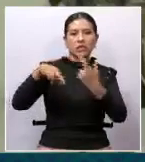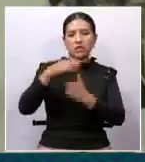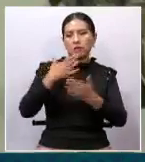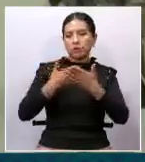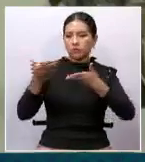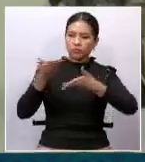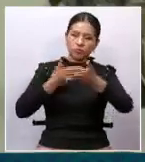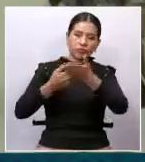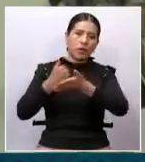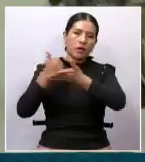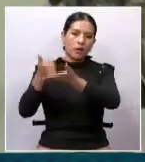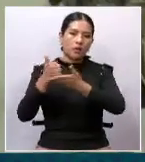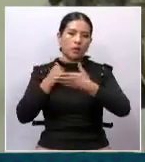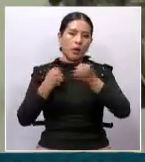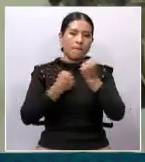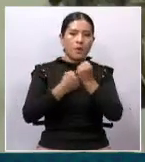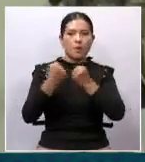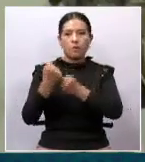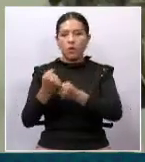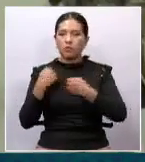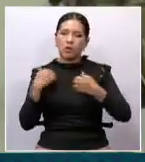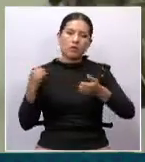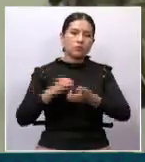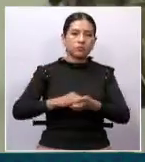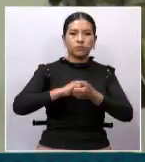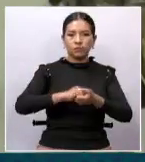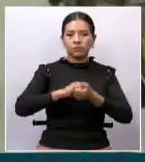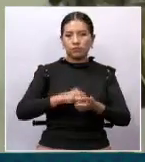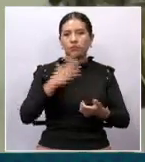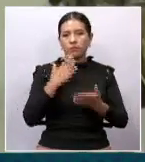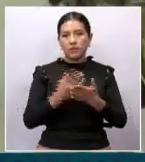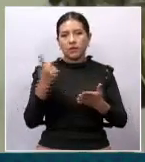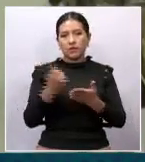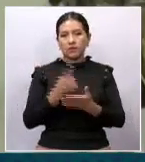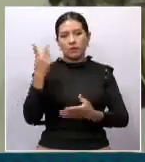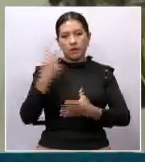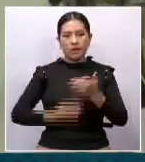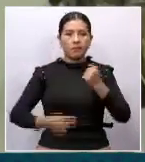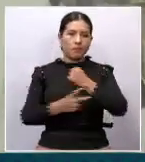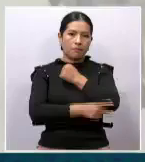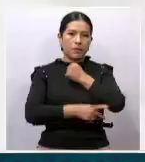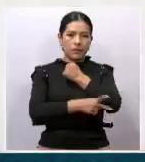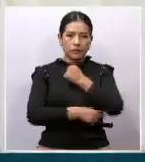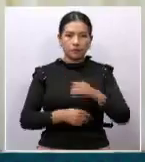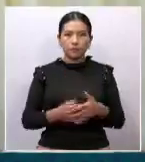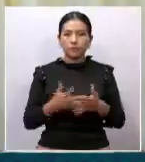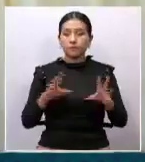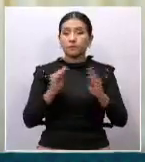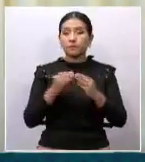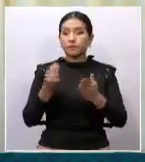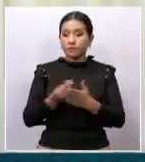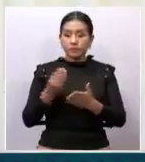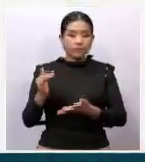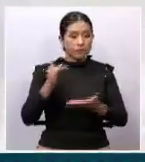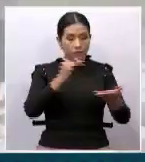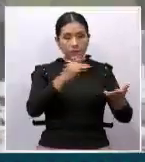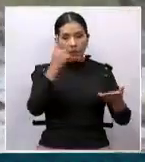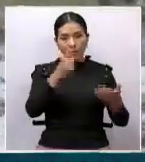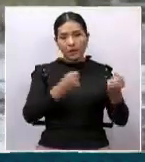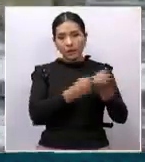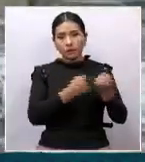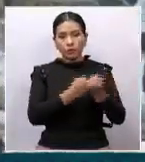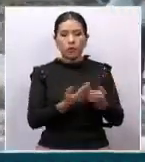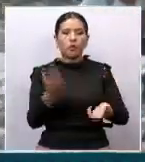de cooperación, de solidaridad y complementariedad característica de nuestra política exterior. Este monto ayudará para la